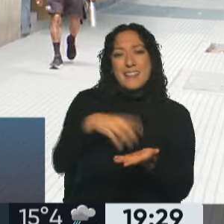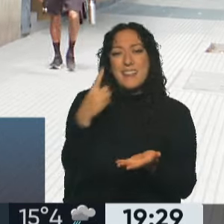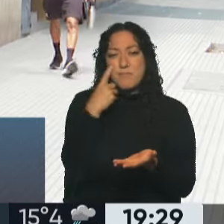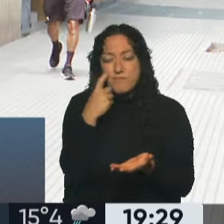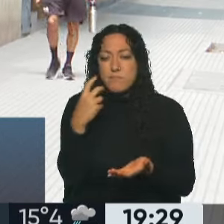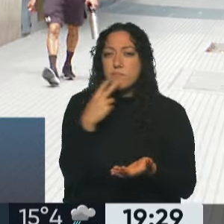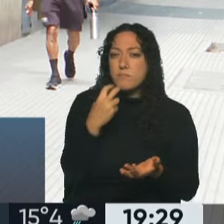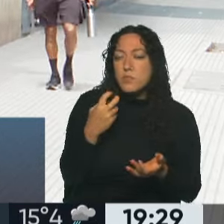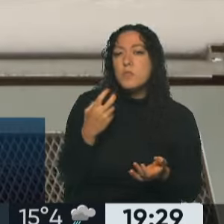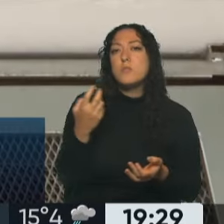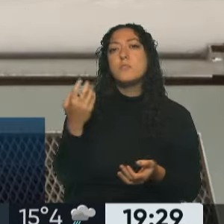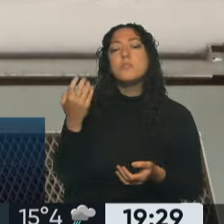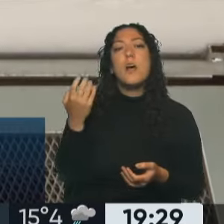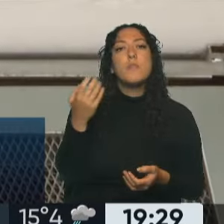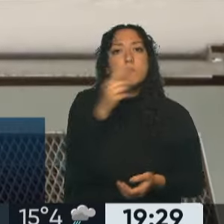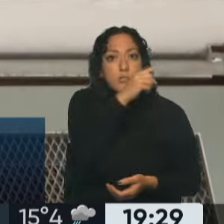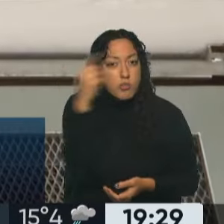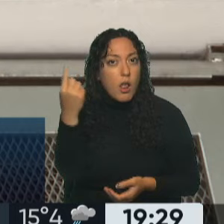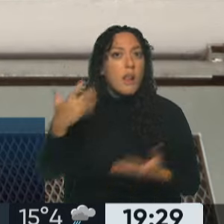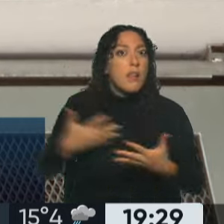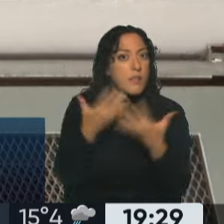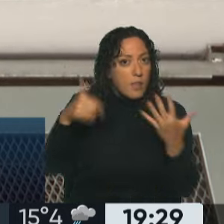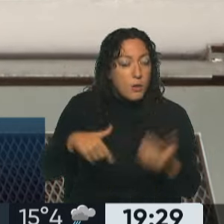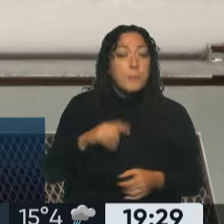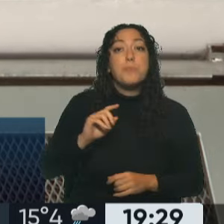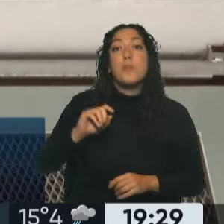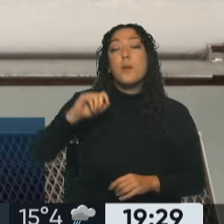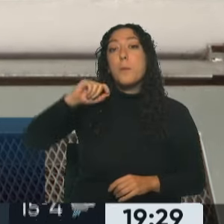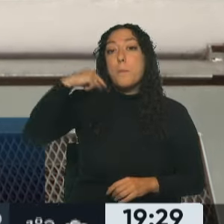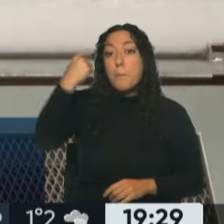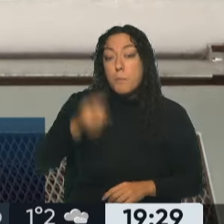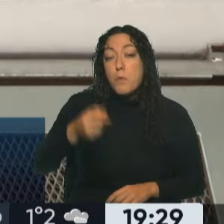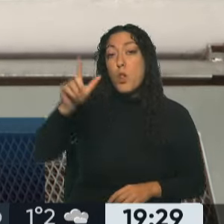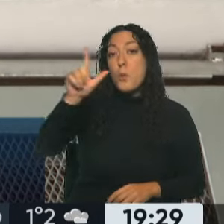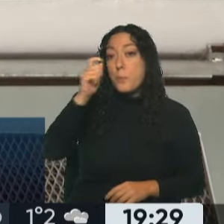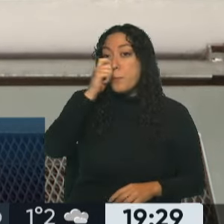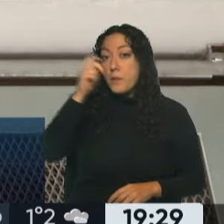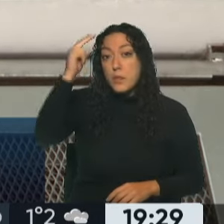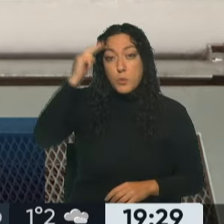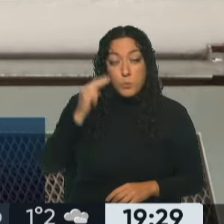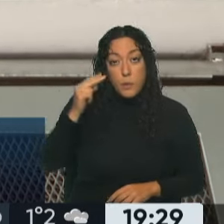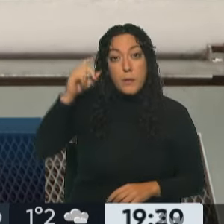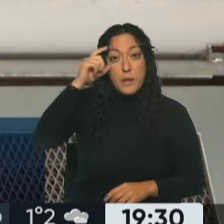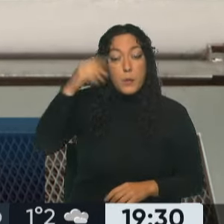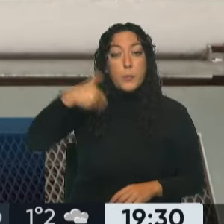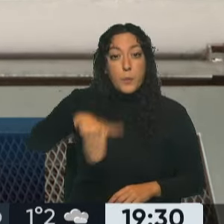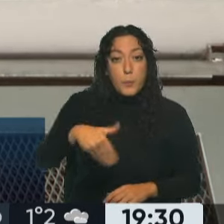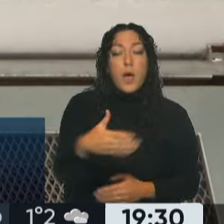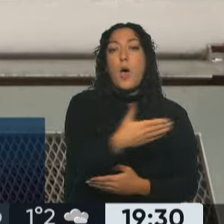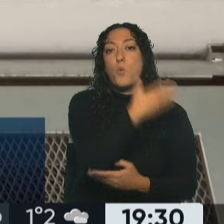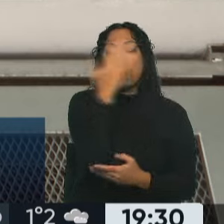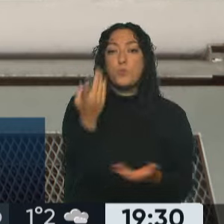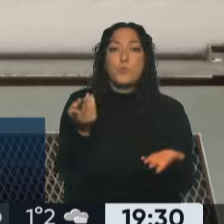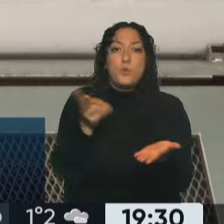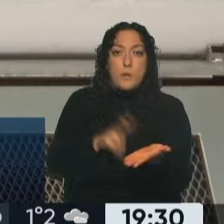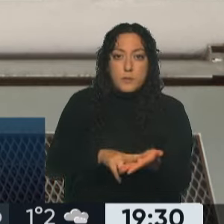Electricidad que tuvo hoy. El próximo lunes 29 de enero habrá una segunda audiencia pedido transportadora de